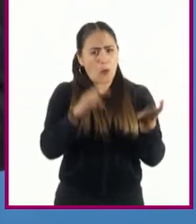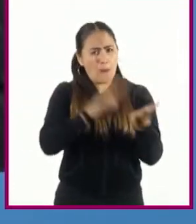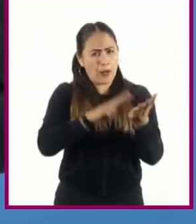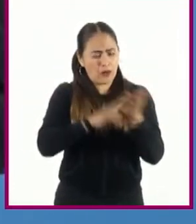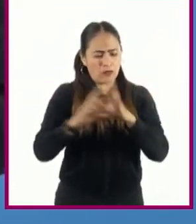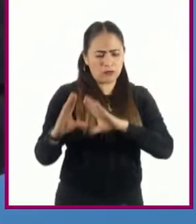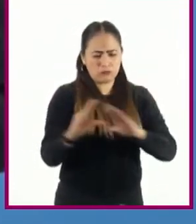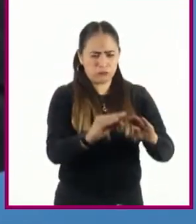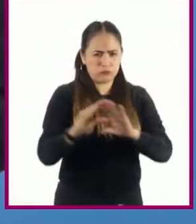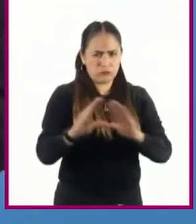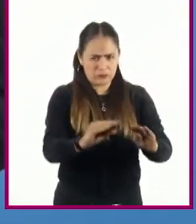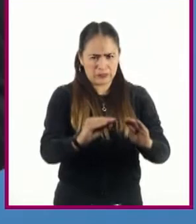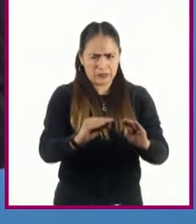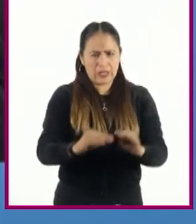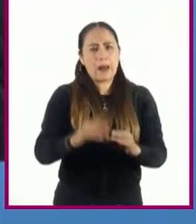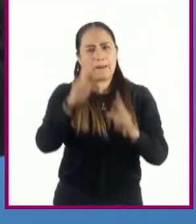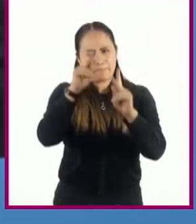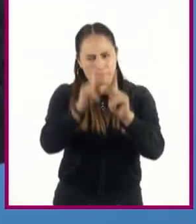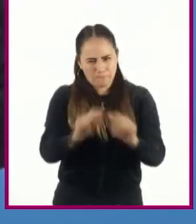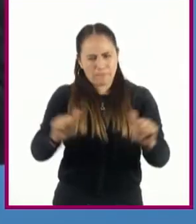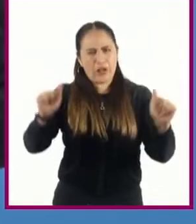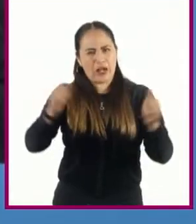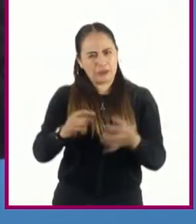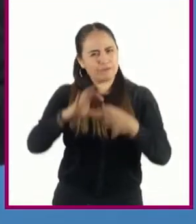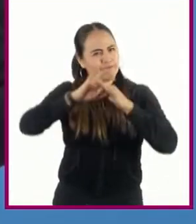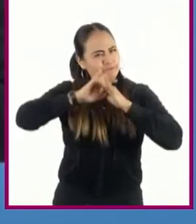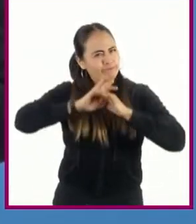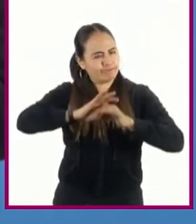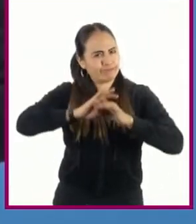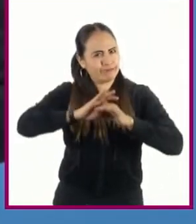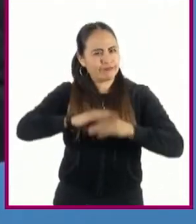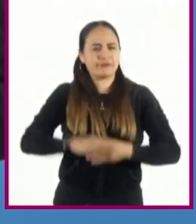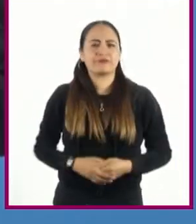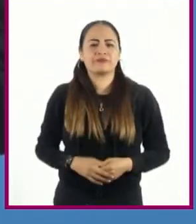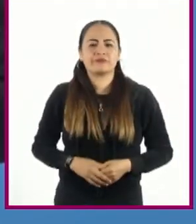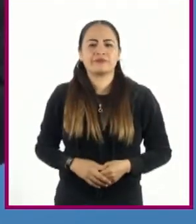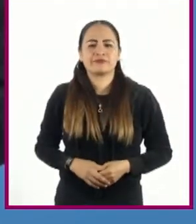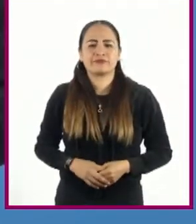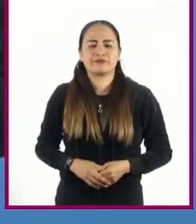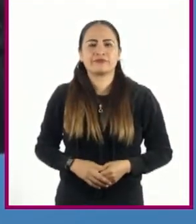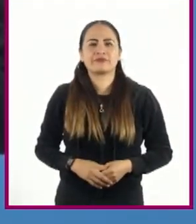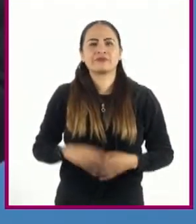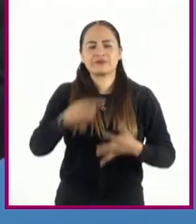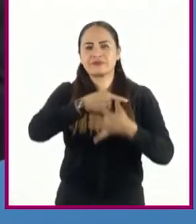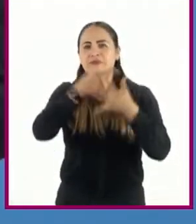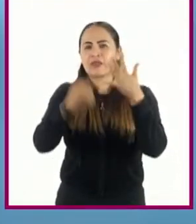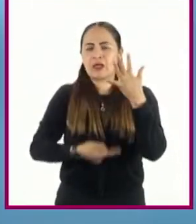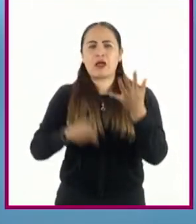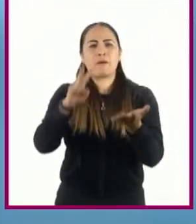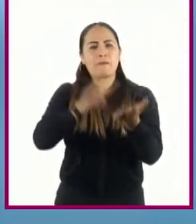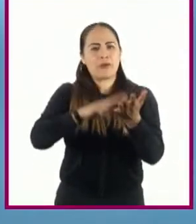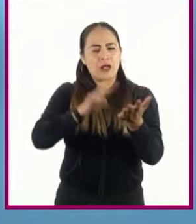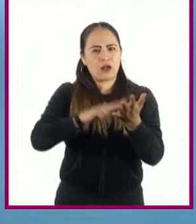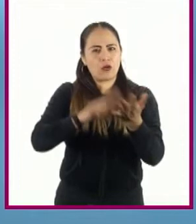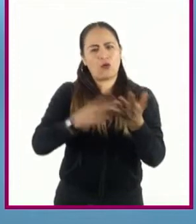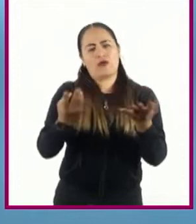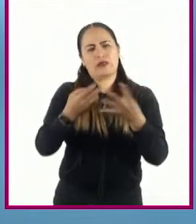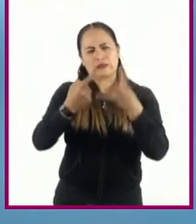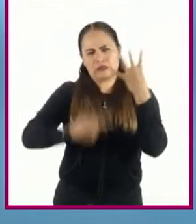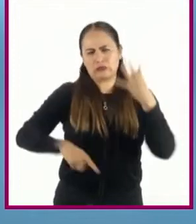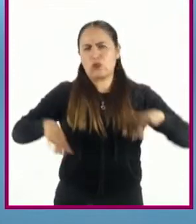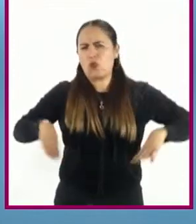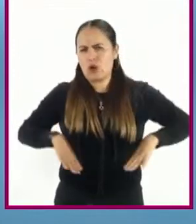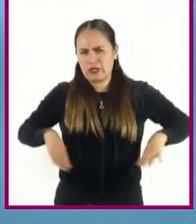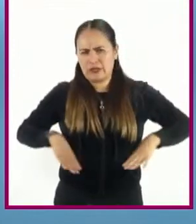paz. Por ello, es imprescindible enseñar a las personas los principios y valores que nos permitan